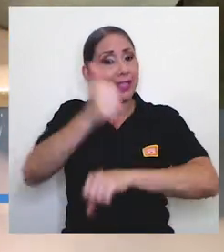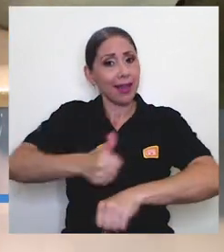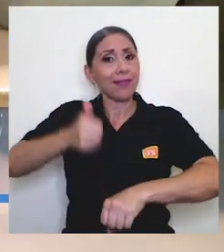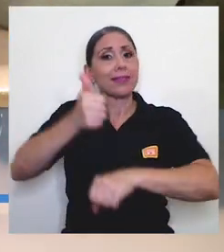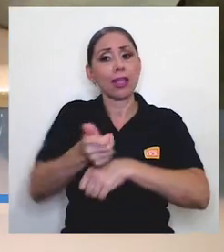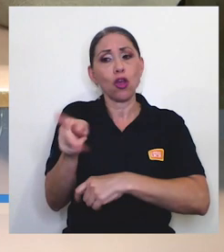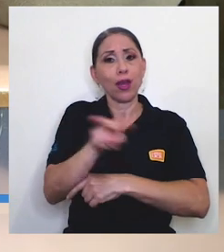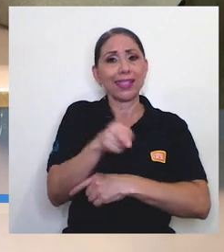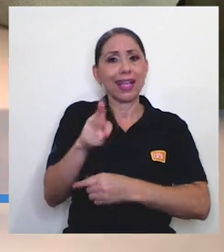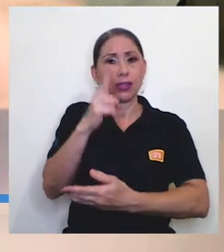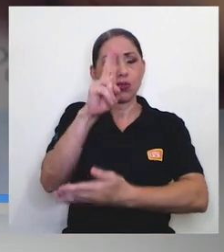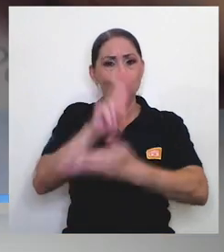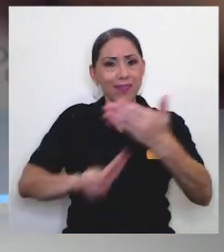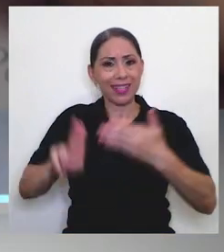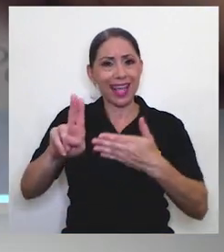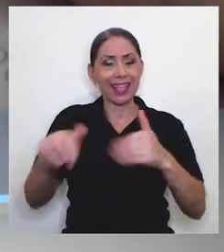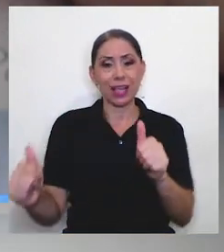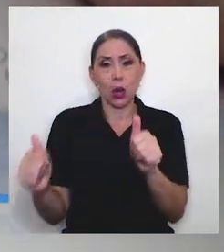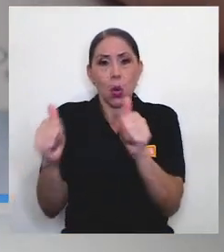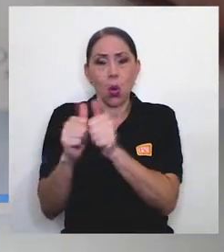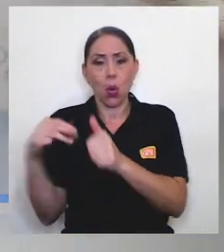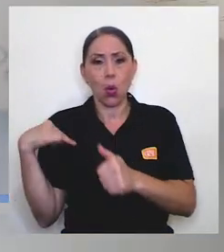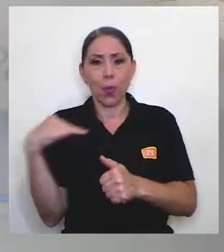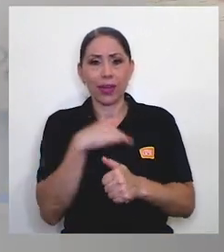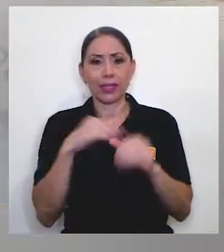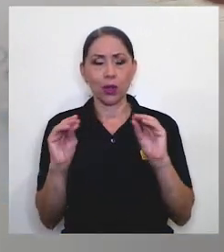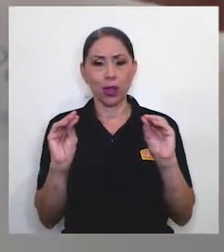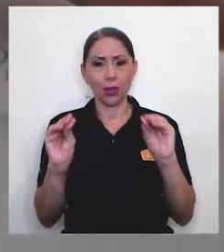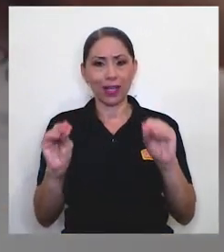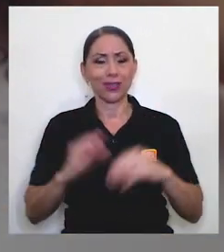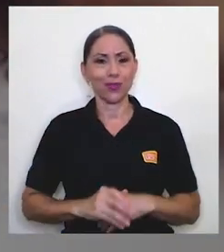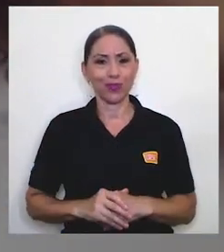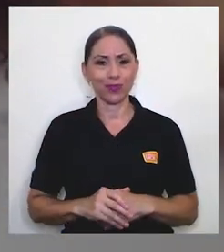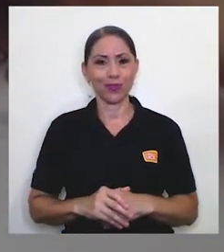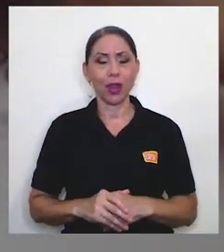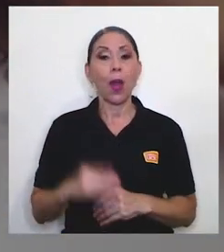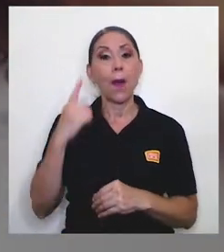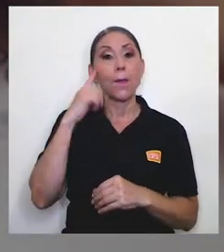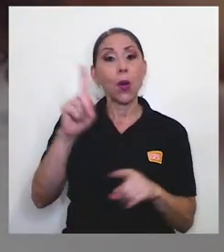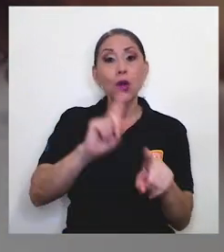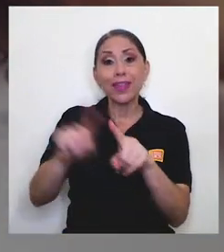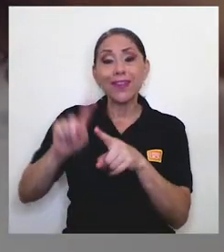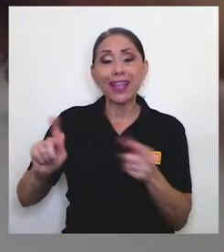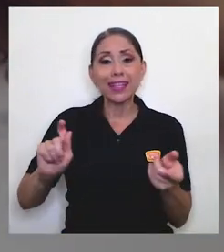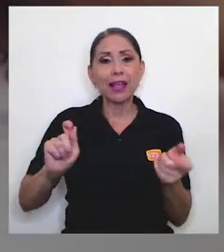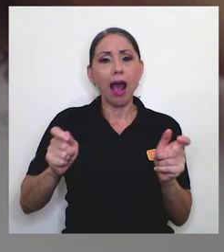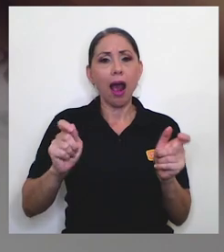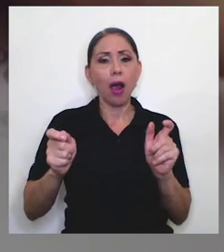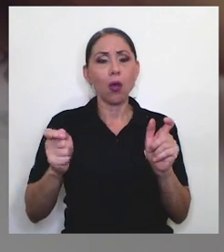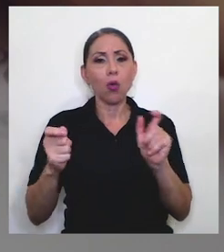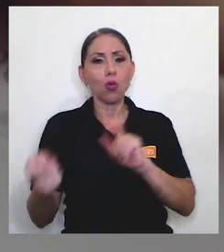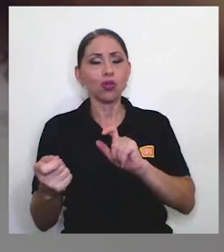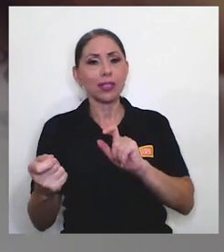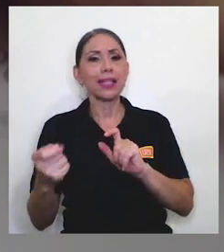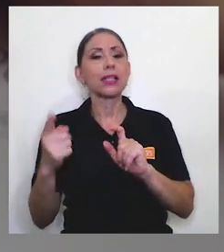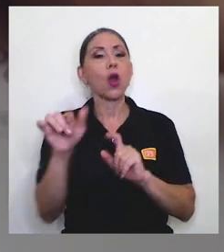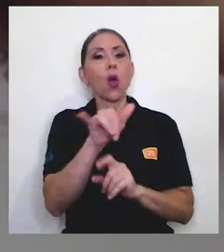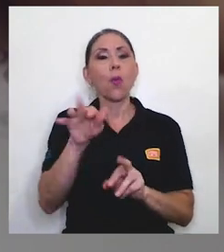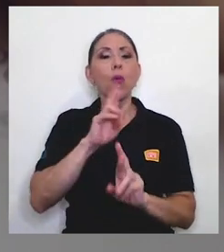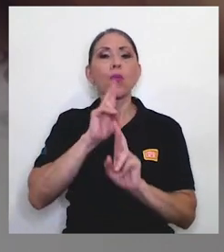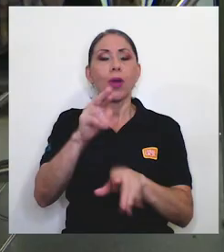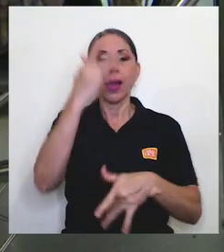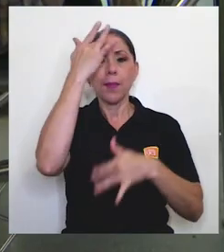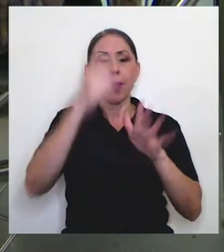por estas universidades y en conjunto con el Ministerio de Educación, debido a los ajustes que se han tenido que hacer por la